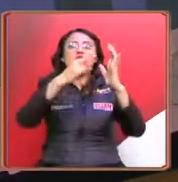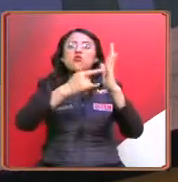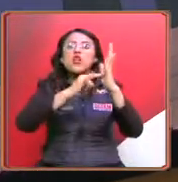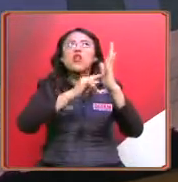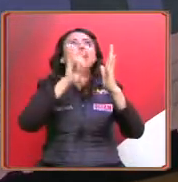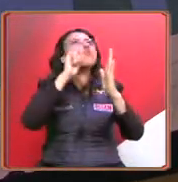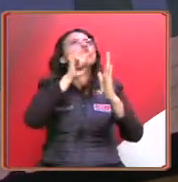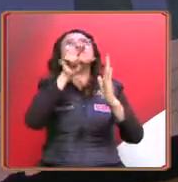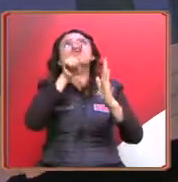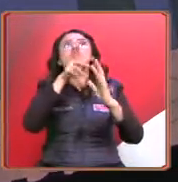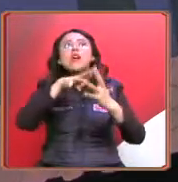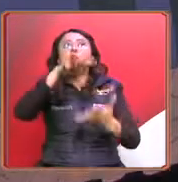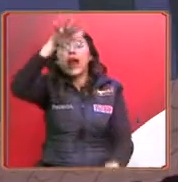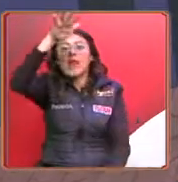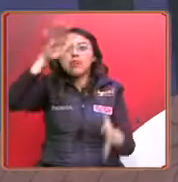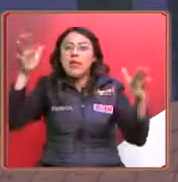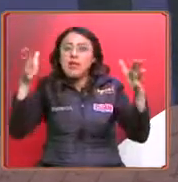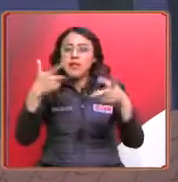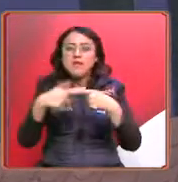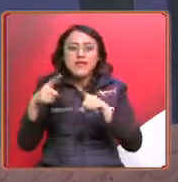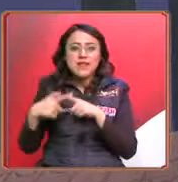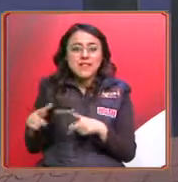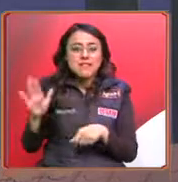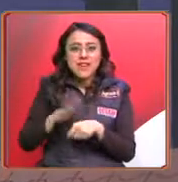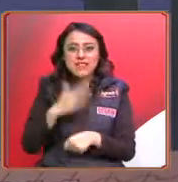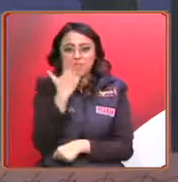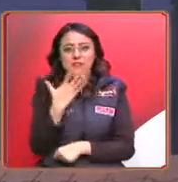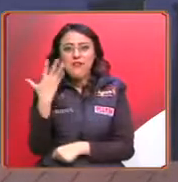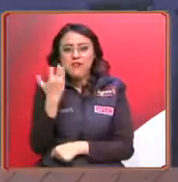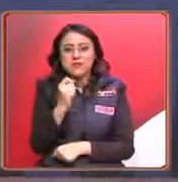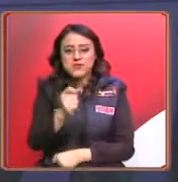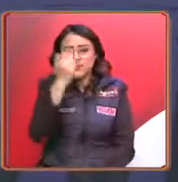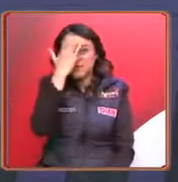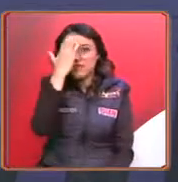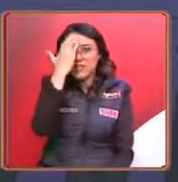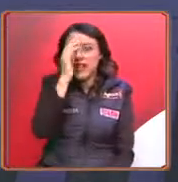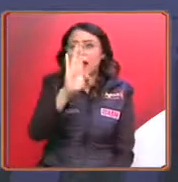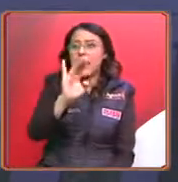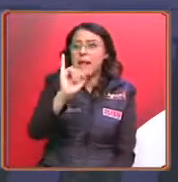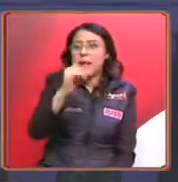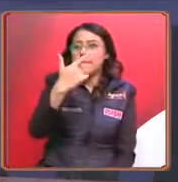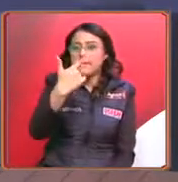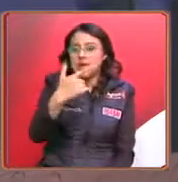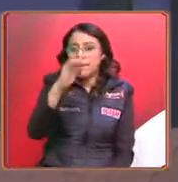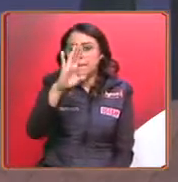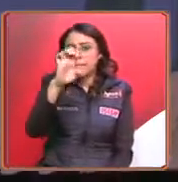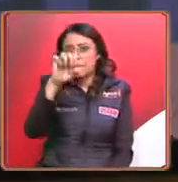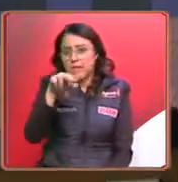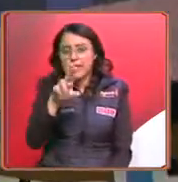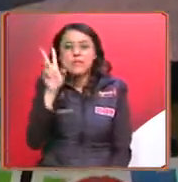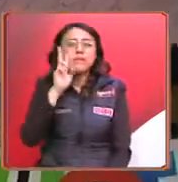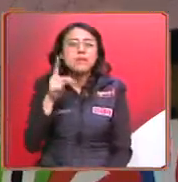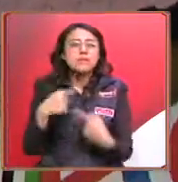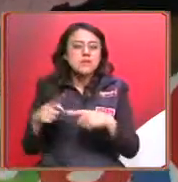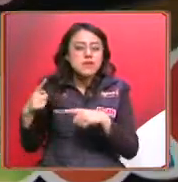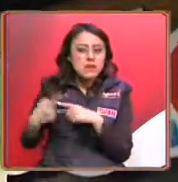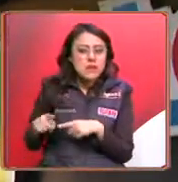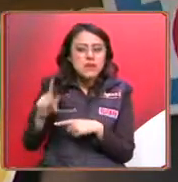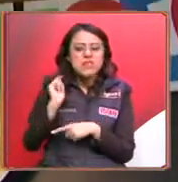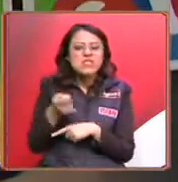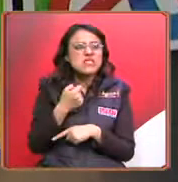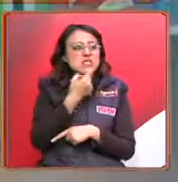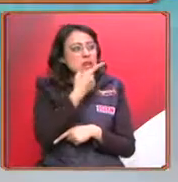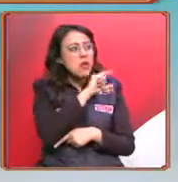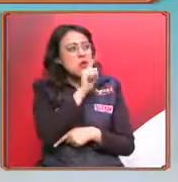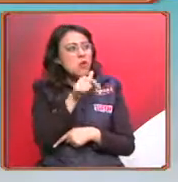necesario. El reloj más famoso del mundo es el Big Ben. Y hay cosas maravillosas sobre el Big Ben, historias que el urbano